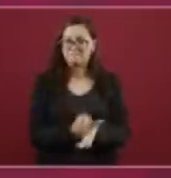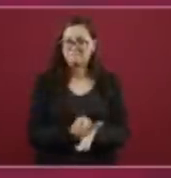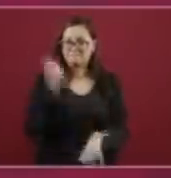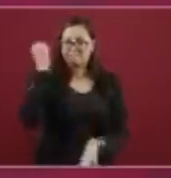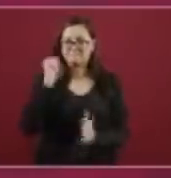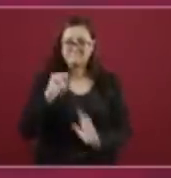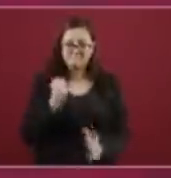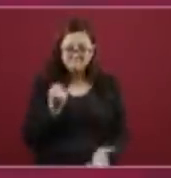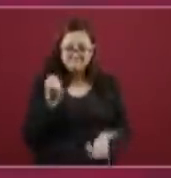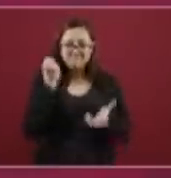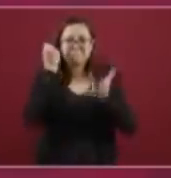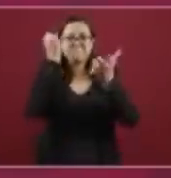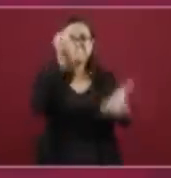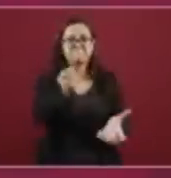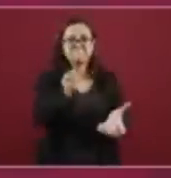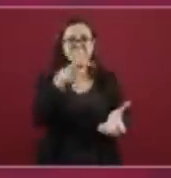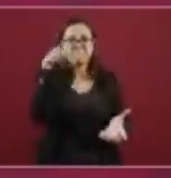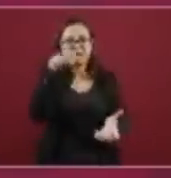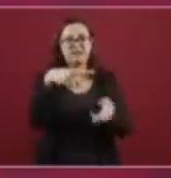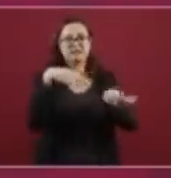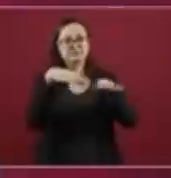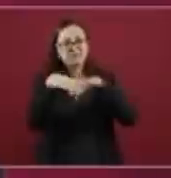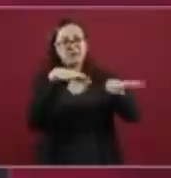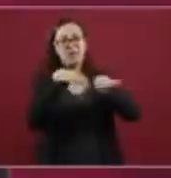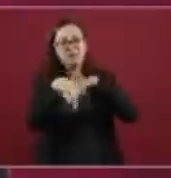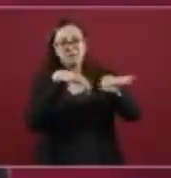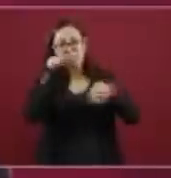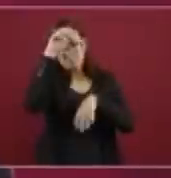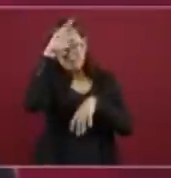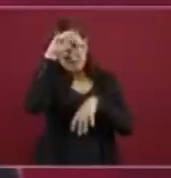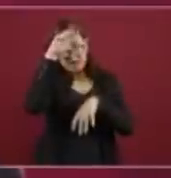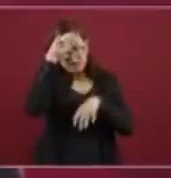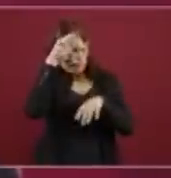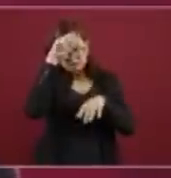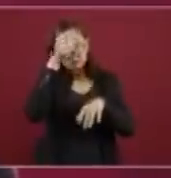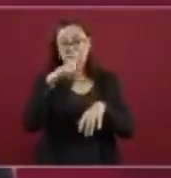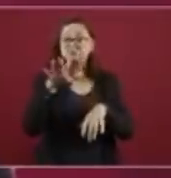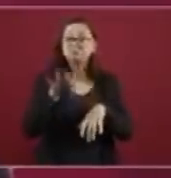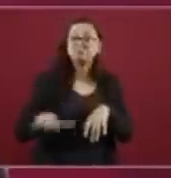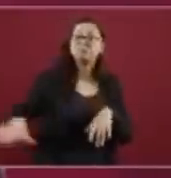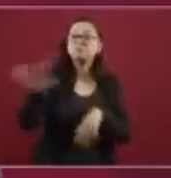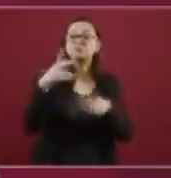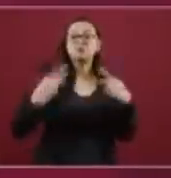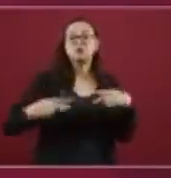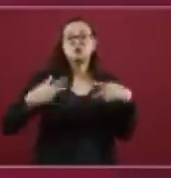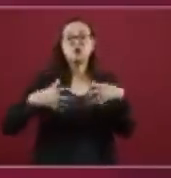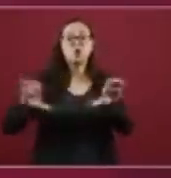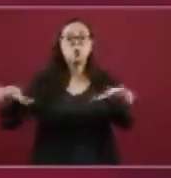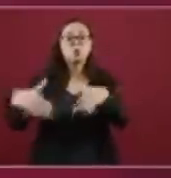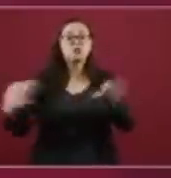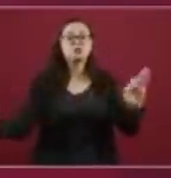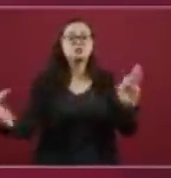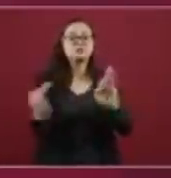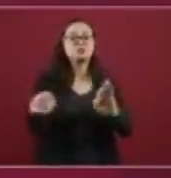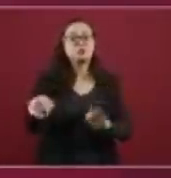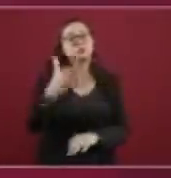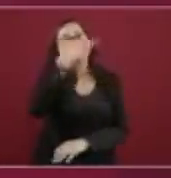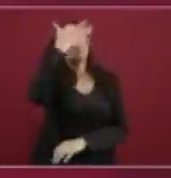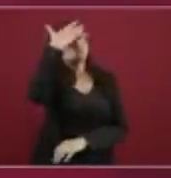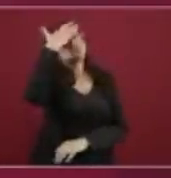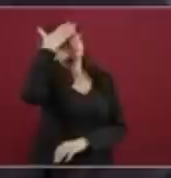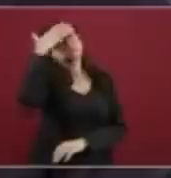en donde se lleva a cabo la explotación minera ni siquiera sabe que le